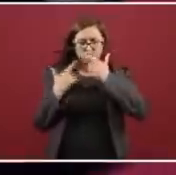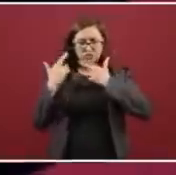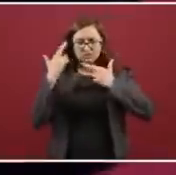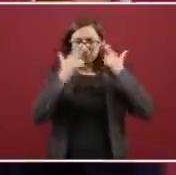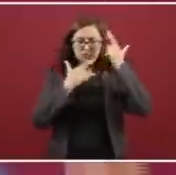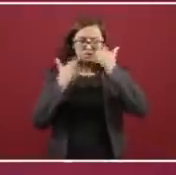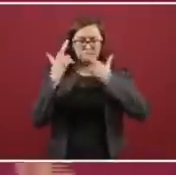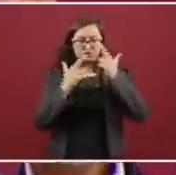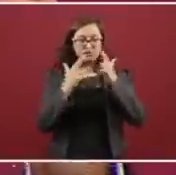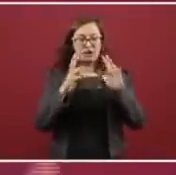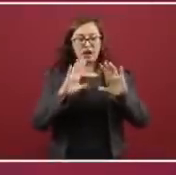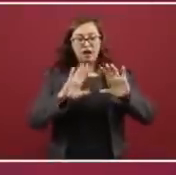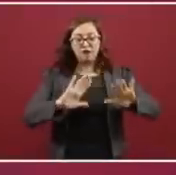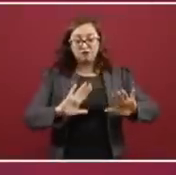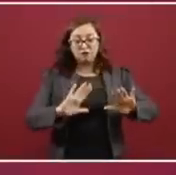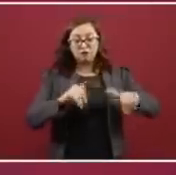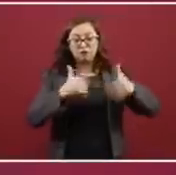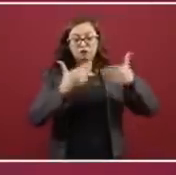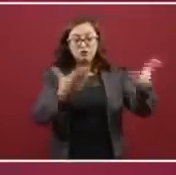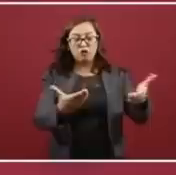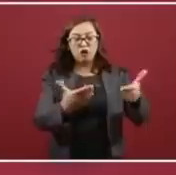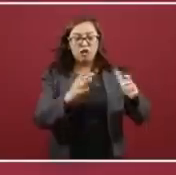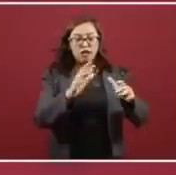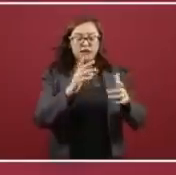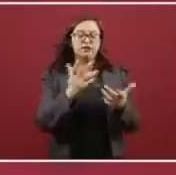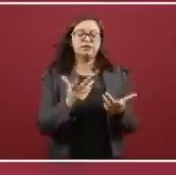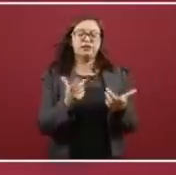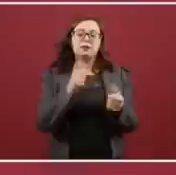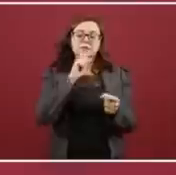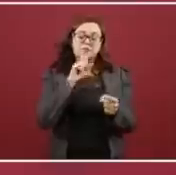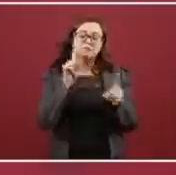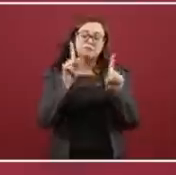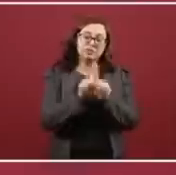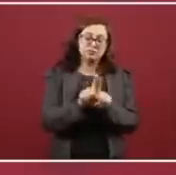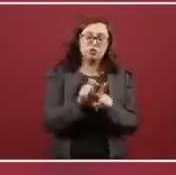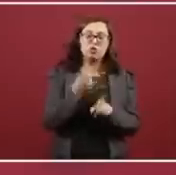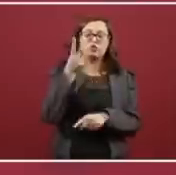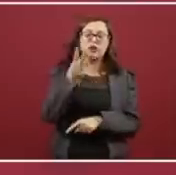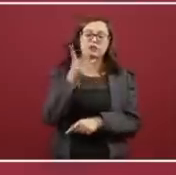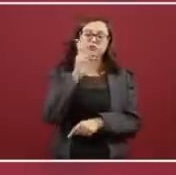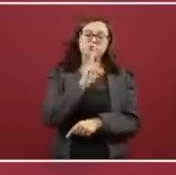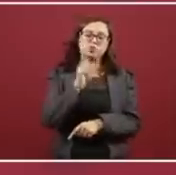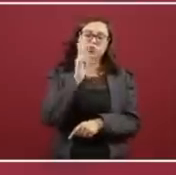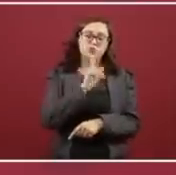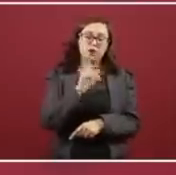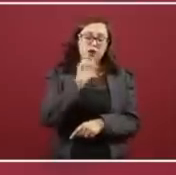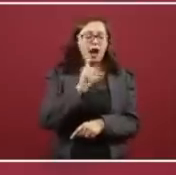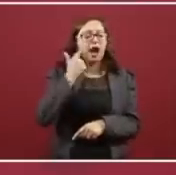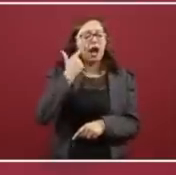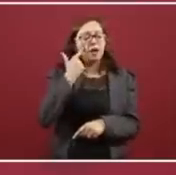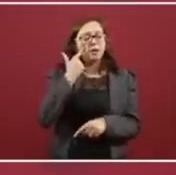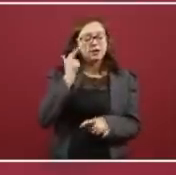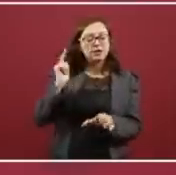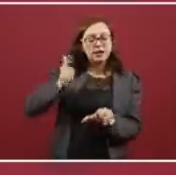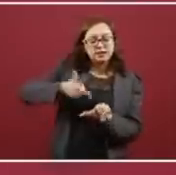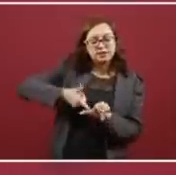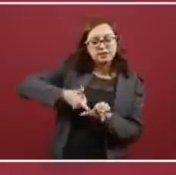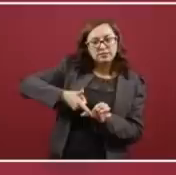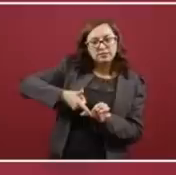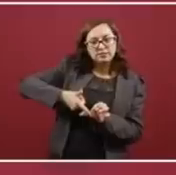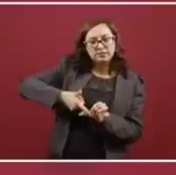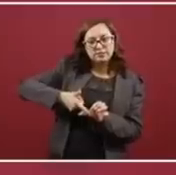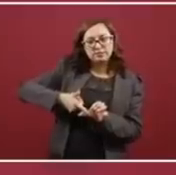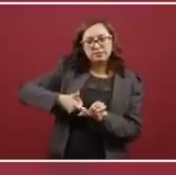de lo material de lo físico como también se hacen tres pruebas de carga en